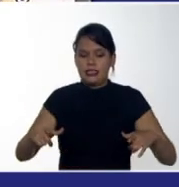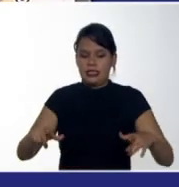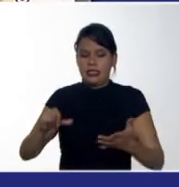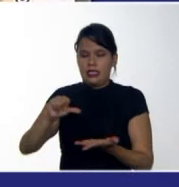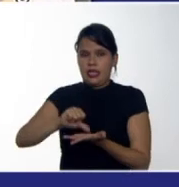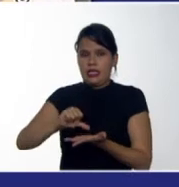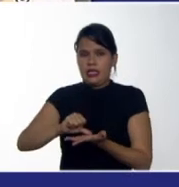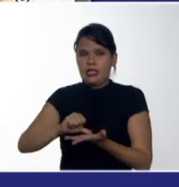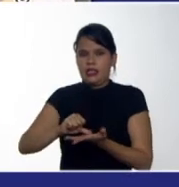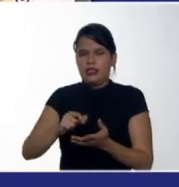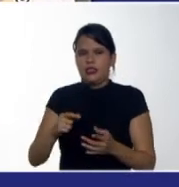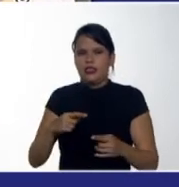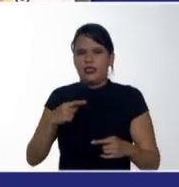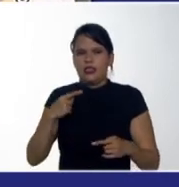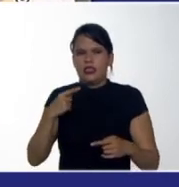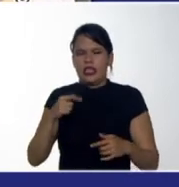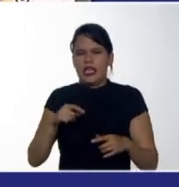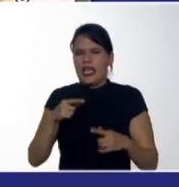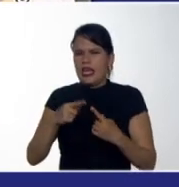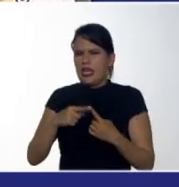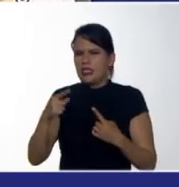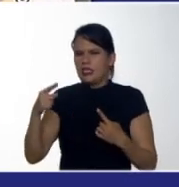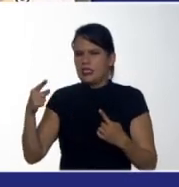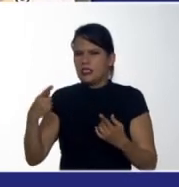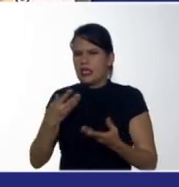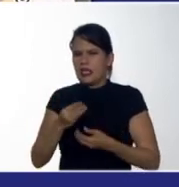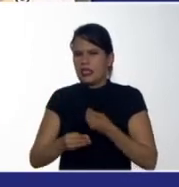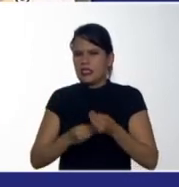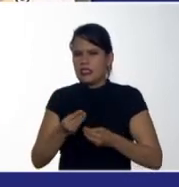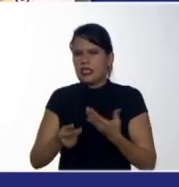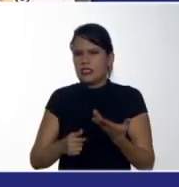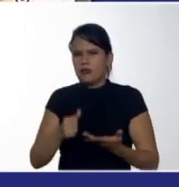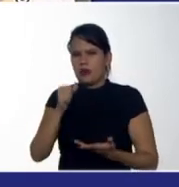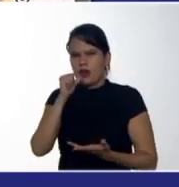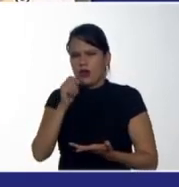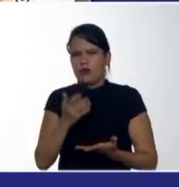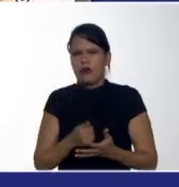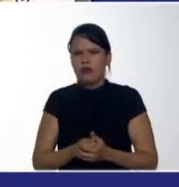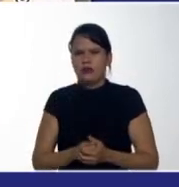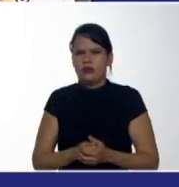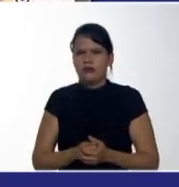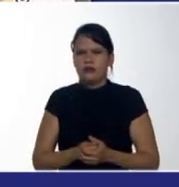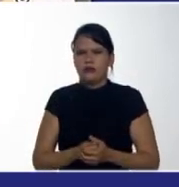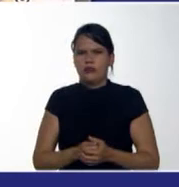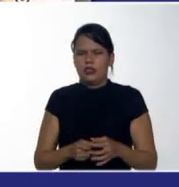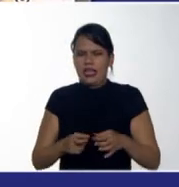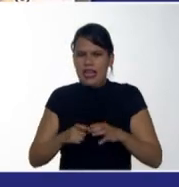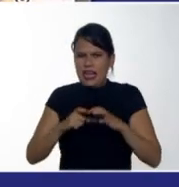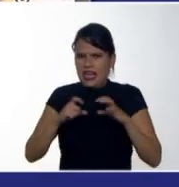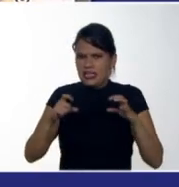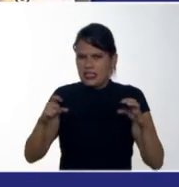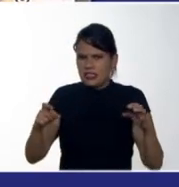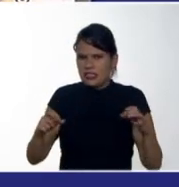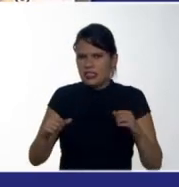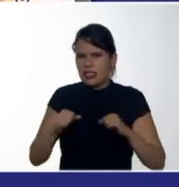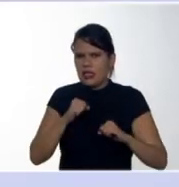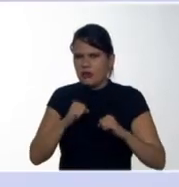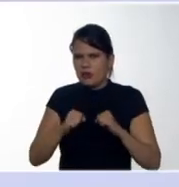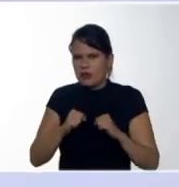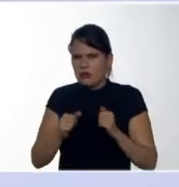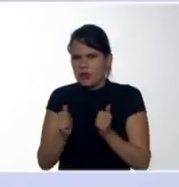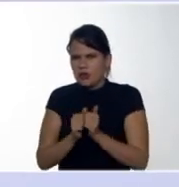la clásica, tiene sus diferentes características. Tenemos cinta de transportadora del carbón que usa